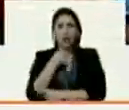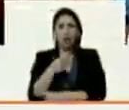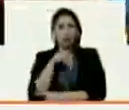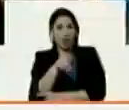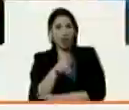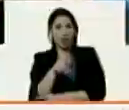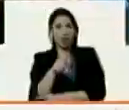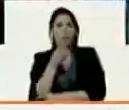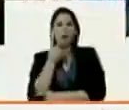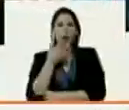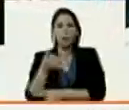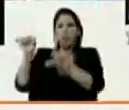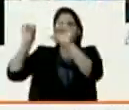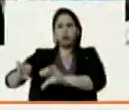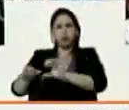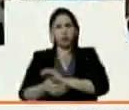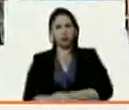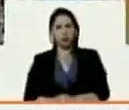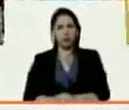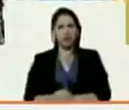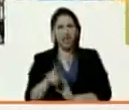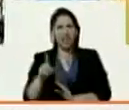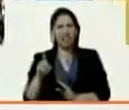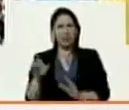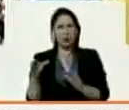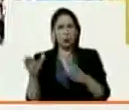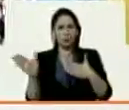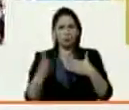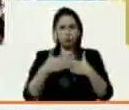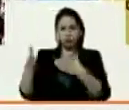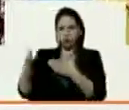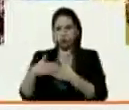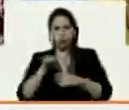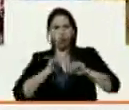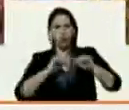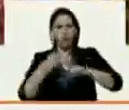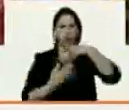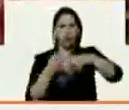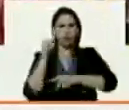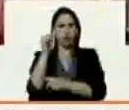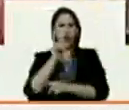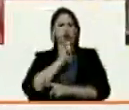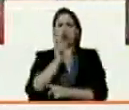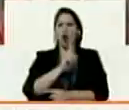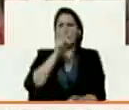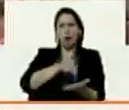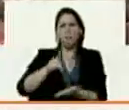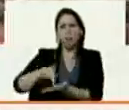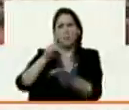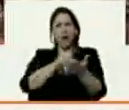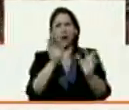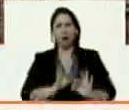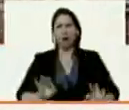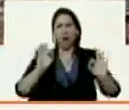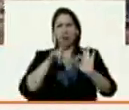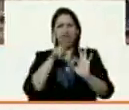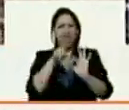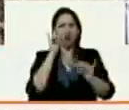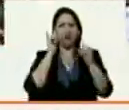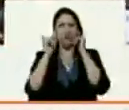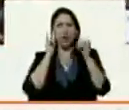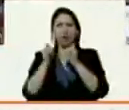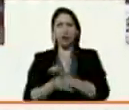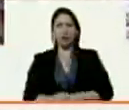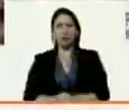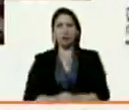que era un fracaso. Es el entierro de los movimientos de izquierda. No asistió nadie. Es una fiesta